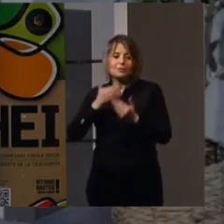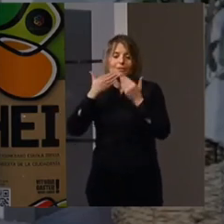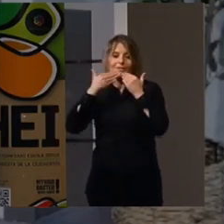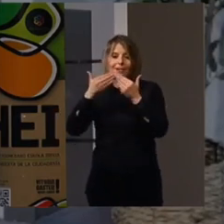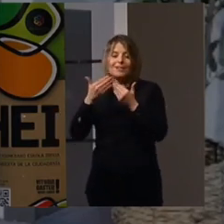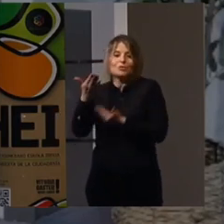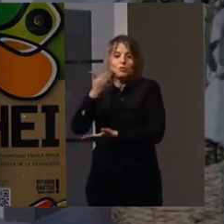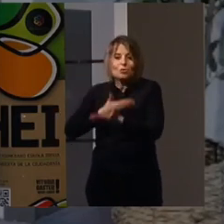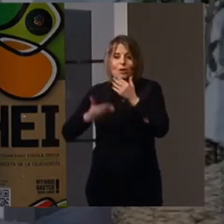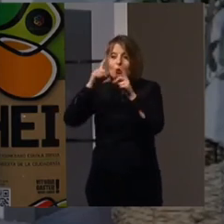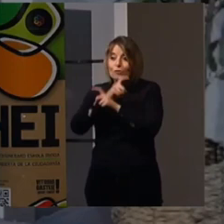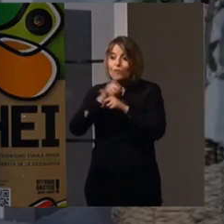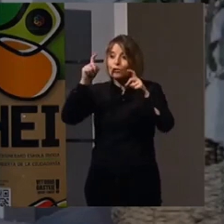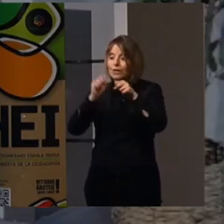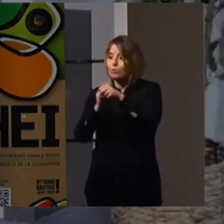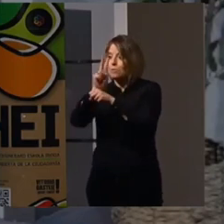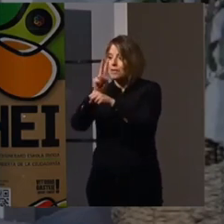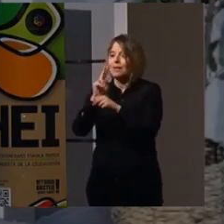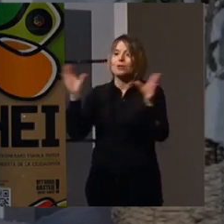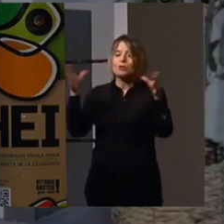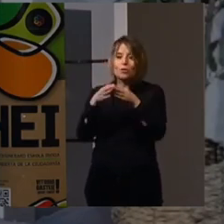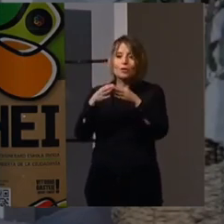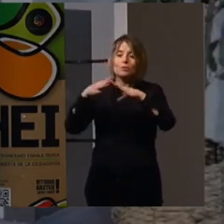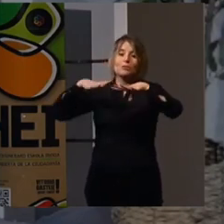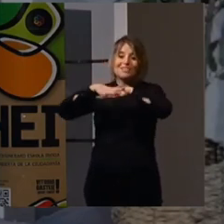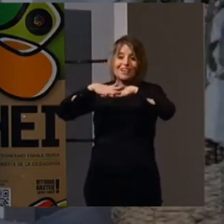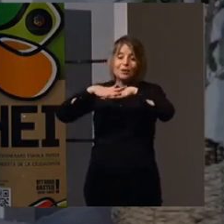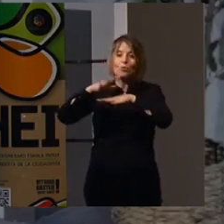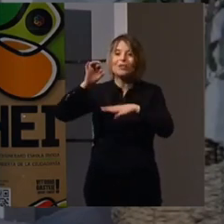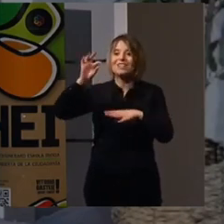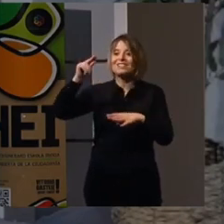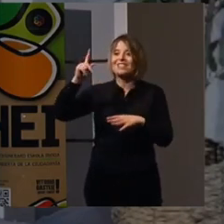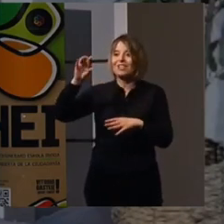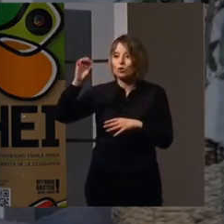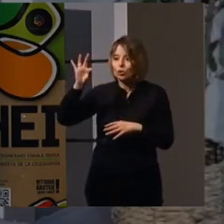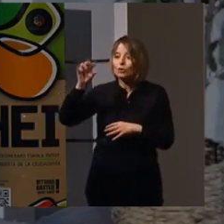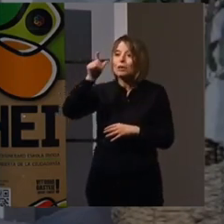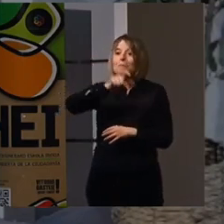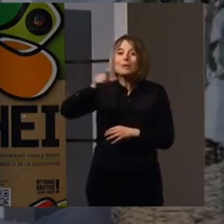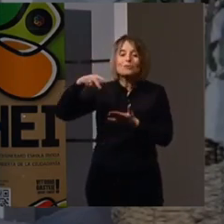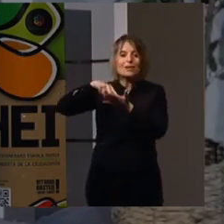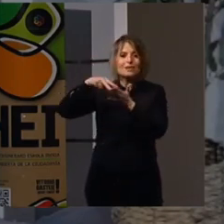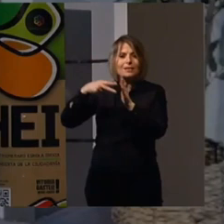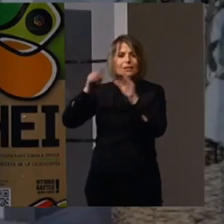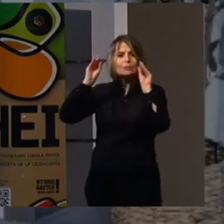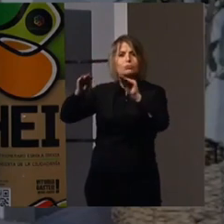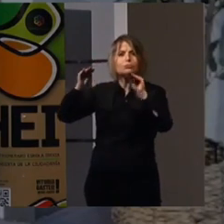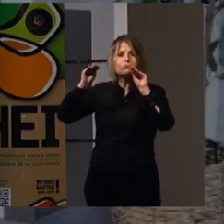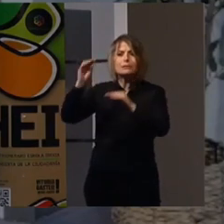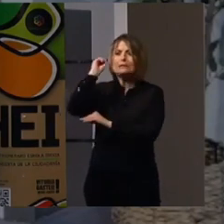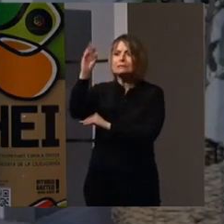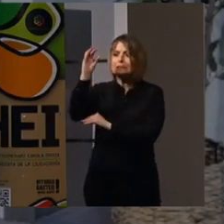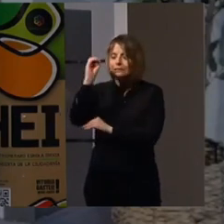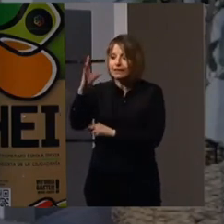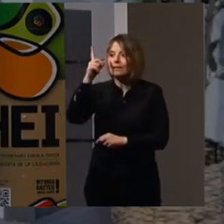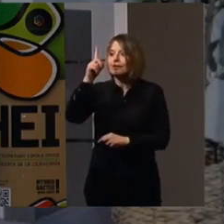de la colaboración de la Fundación Vital, a los colectivos Saregune y Secot, del personal técnico que impartirá algunas de las charlas, y